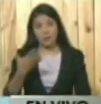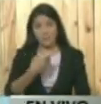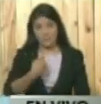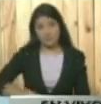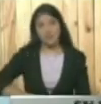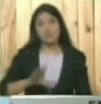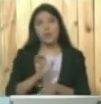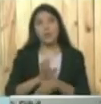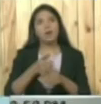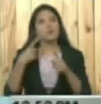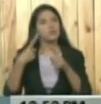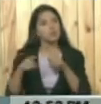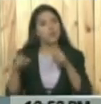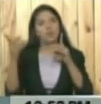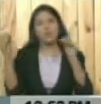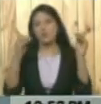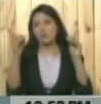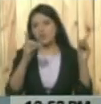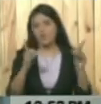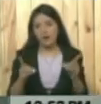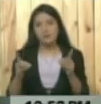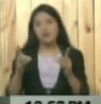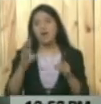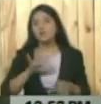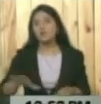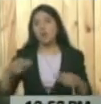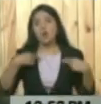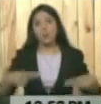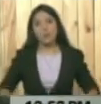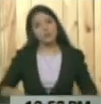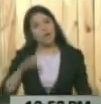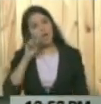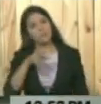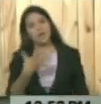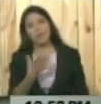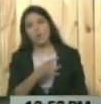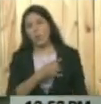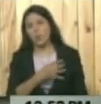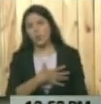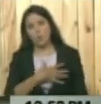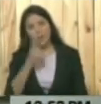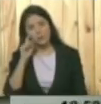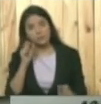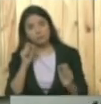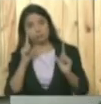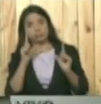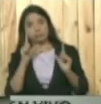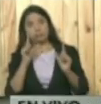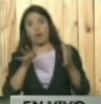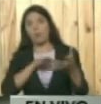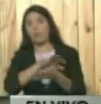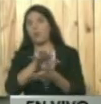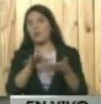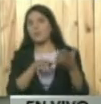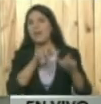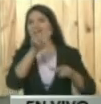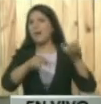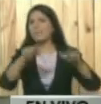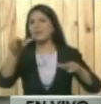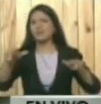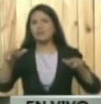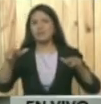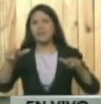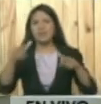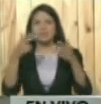de debate del sistema de Naciones Unidas. La humanidad hoy ve con dolor y con asombro la crisis de los refugiados, la crisis